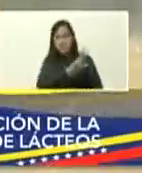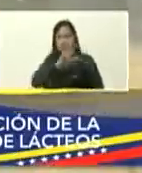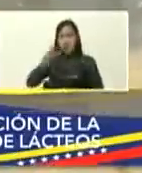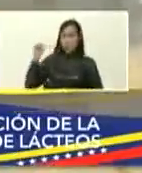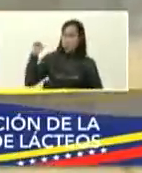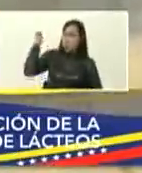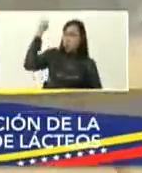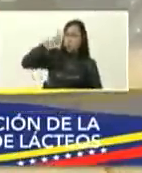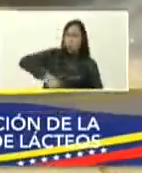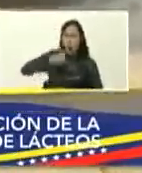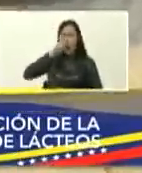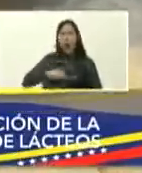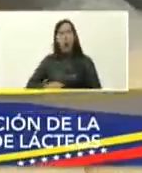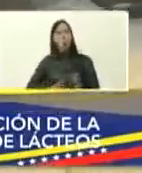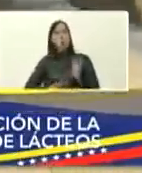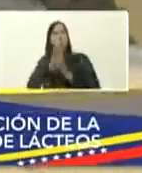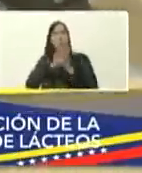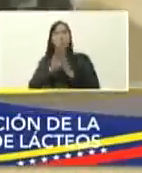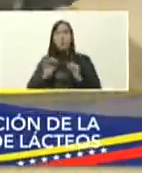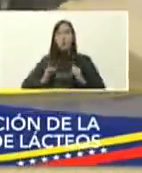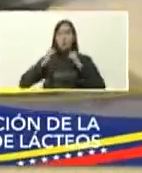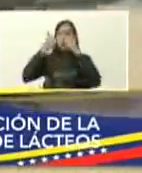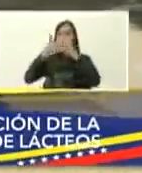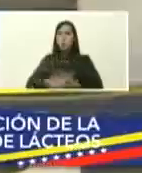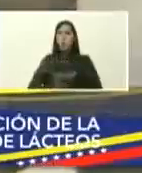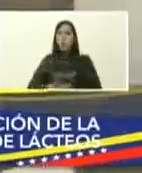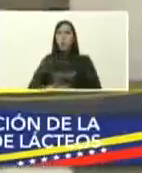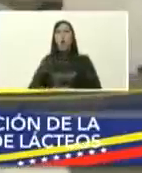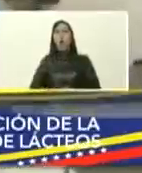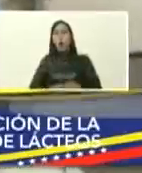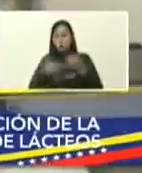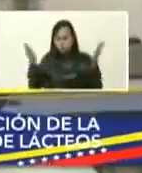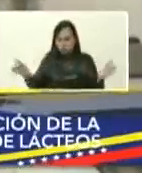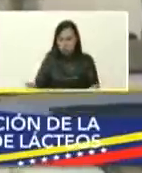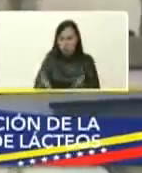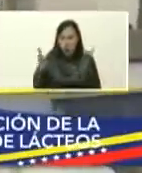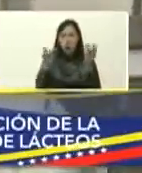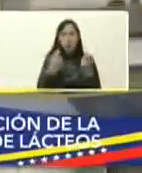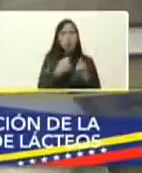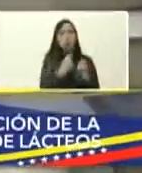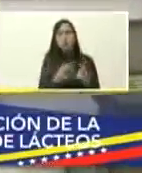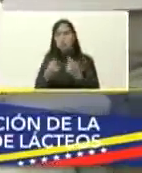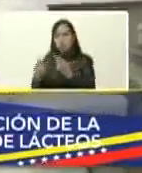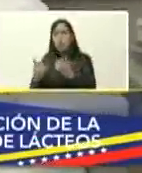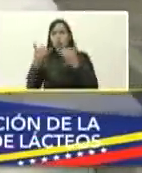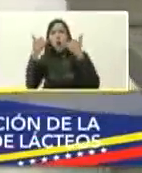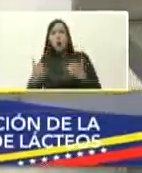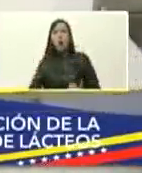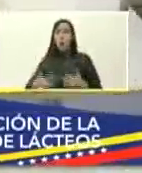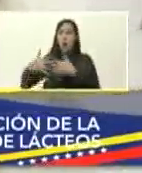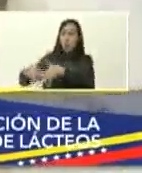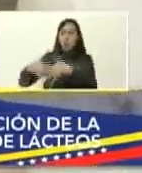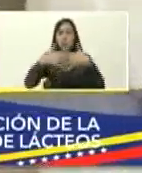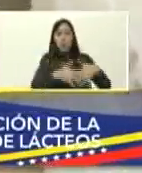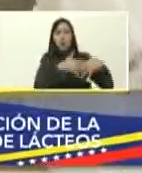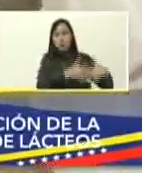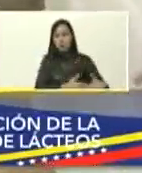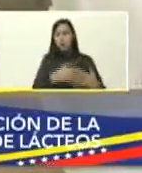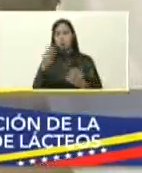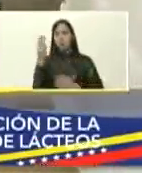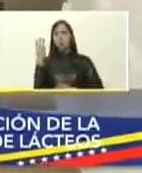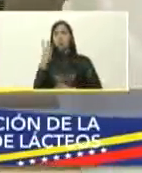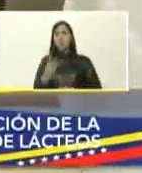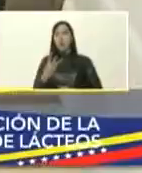crecer. Se inició como un negocio distribuidor de alimentos. Hoy poseemos tres plantas